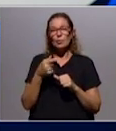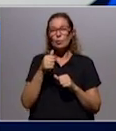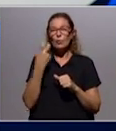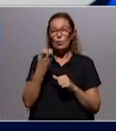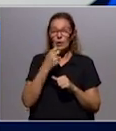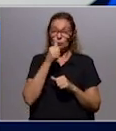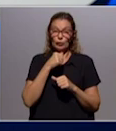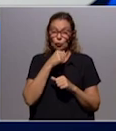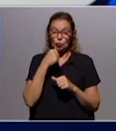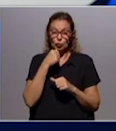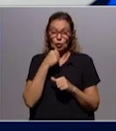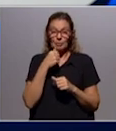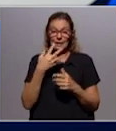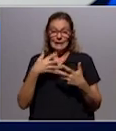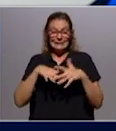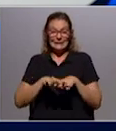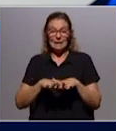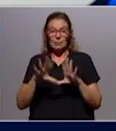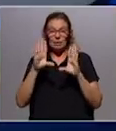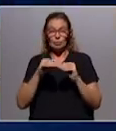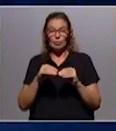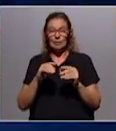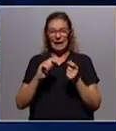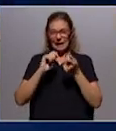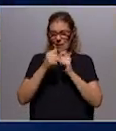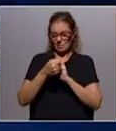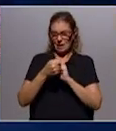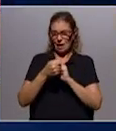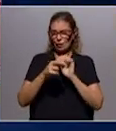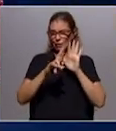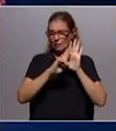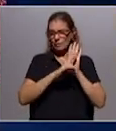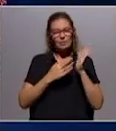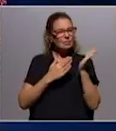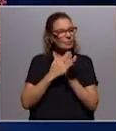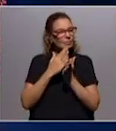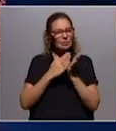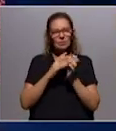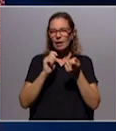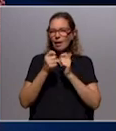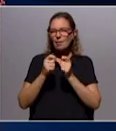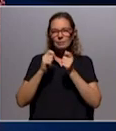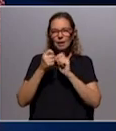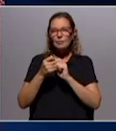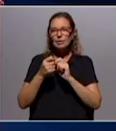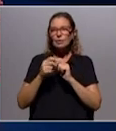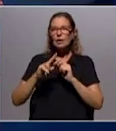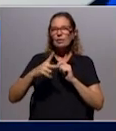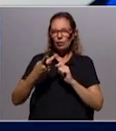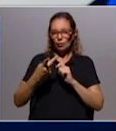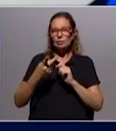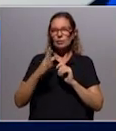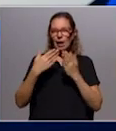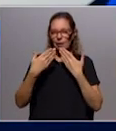solución que pueda ser integral para todos porque le han cambiado el reglamento cambia y es algo que tiene que ver también con la segunda parte esta